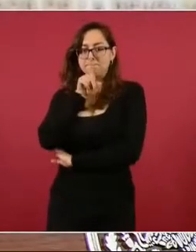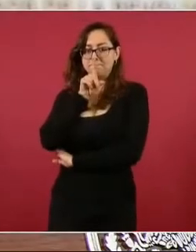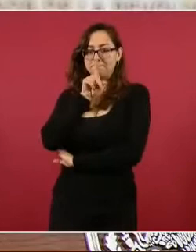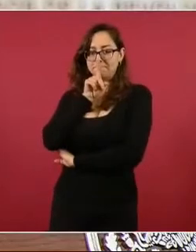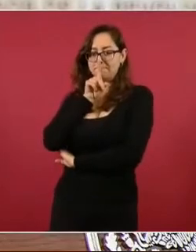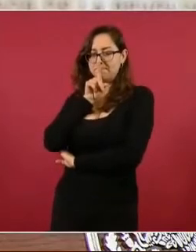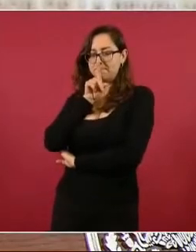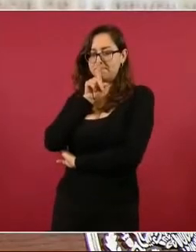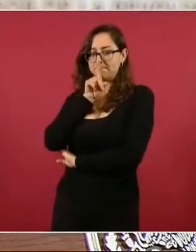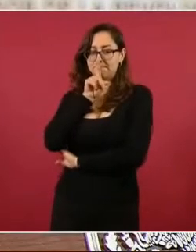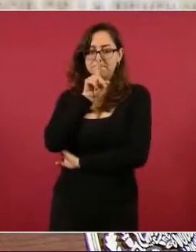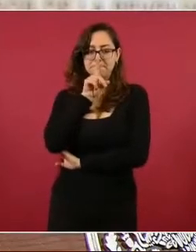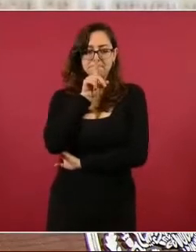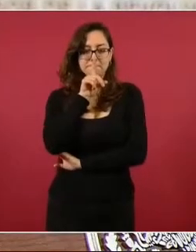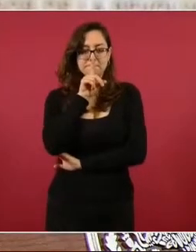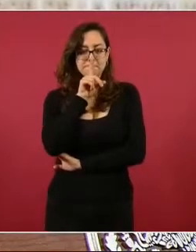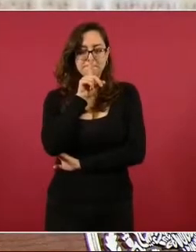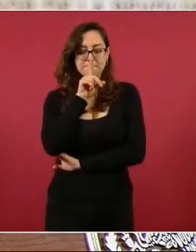¿Grabaron?